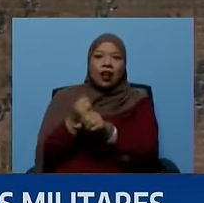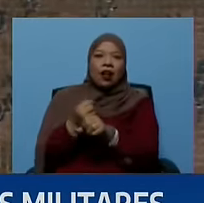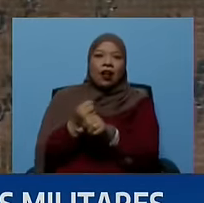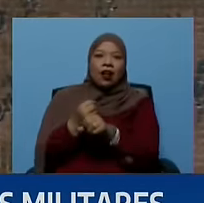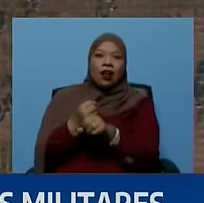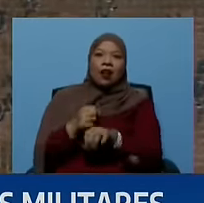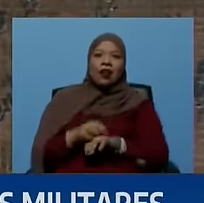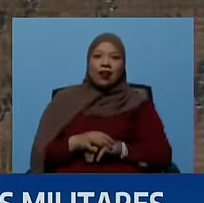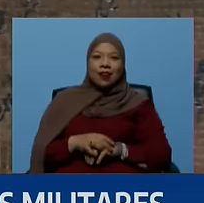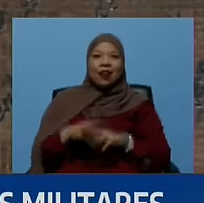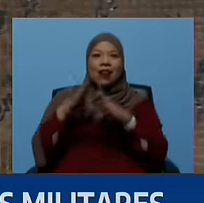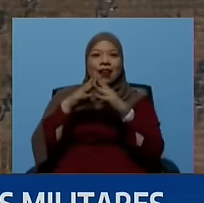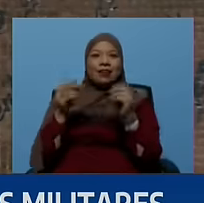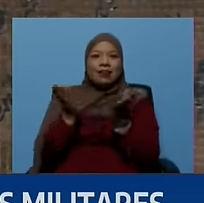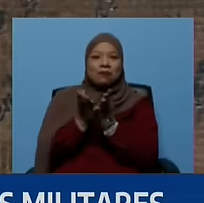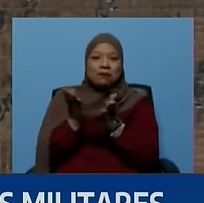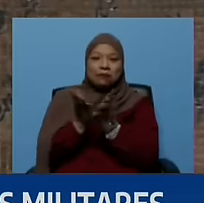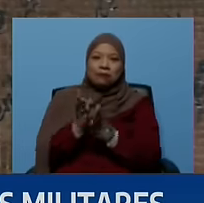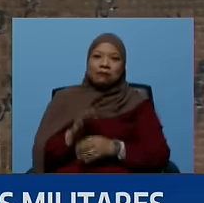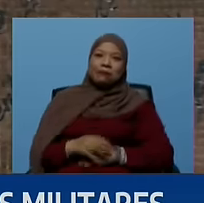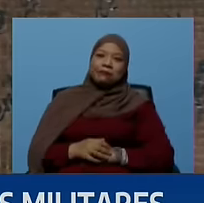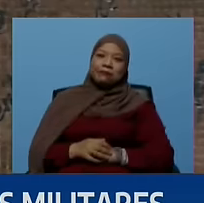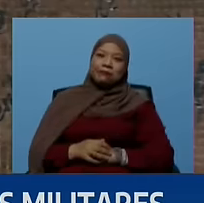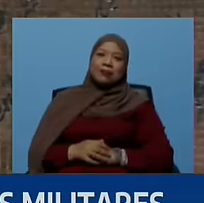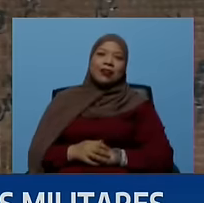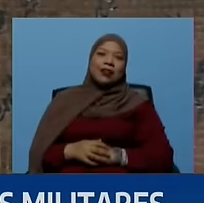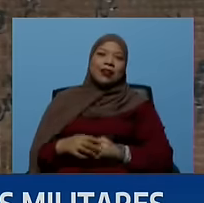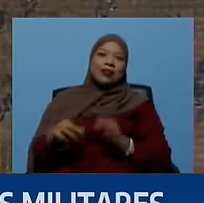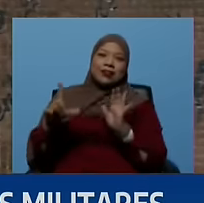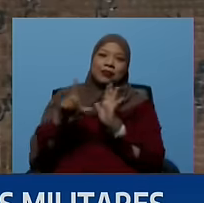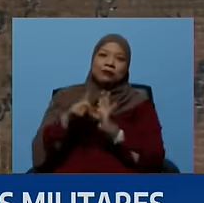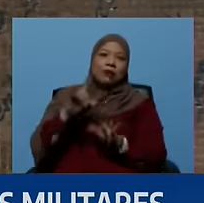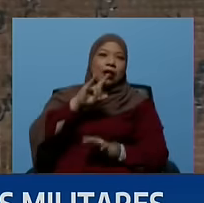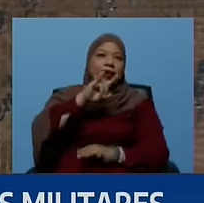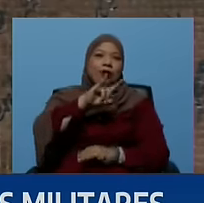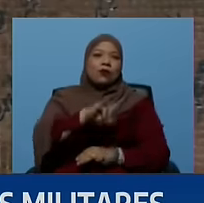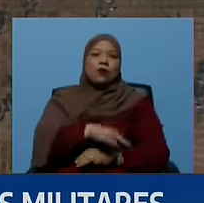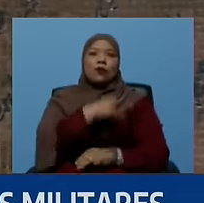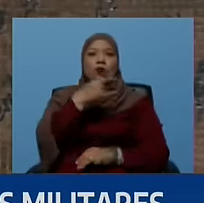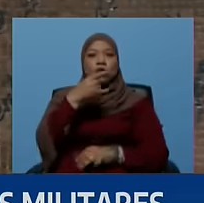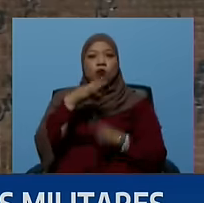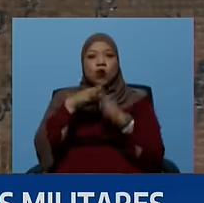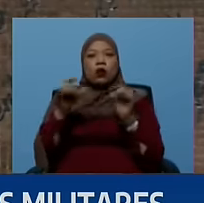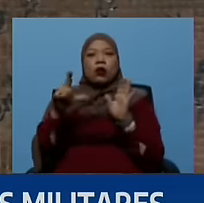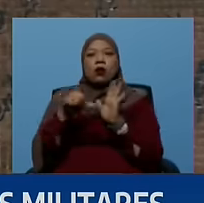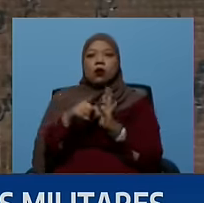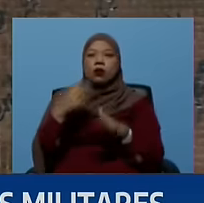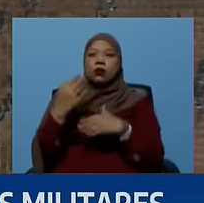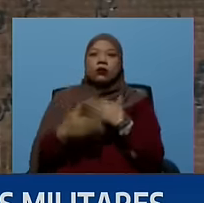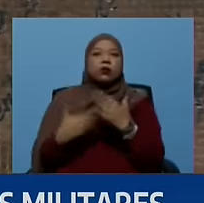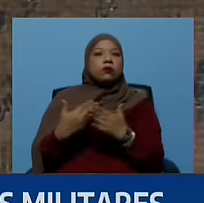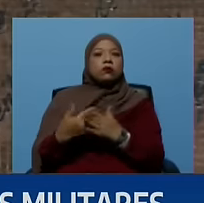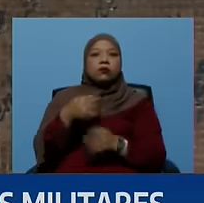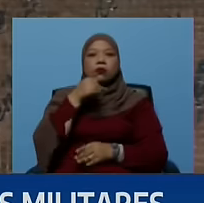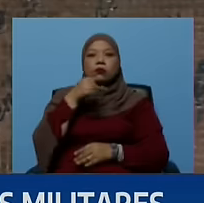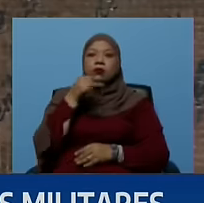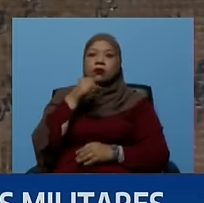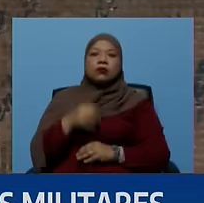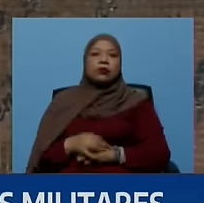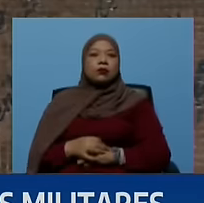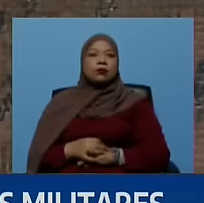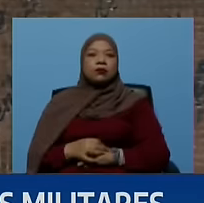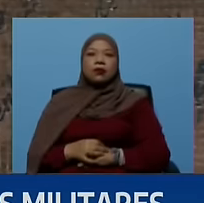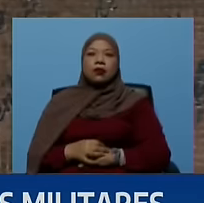de todas las escuelas liceos universidades Y de todos los establecimientos del sistema de